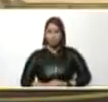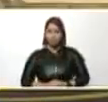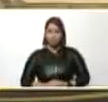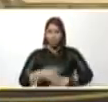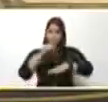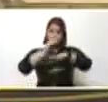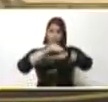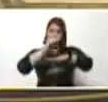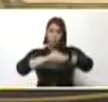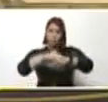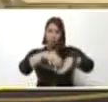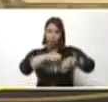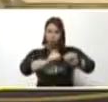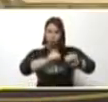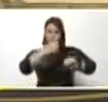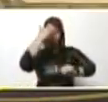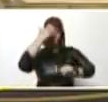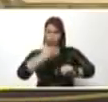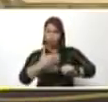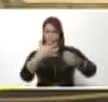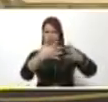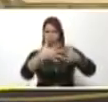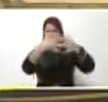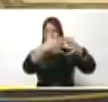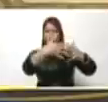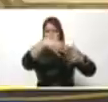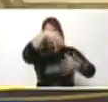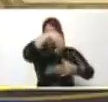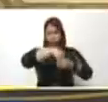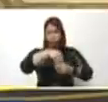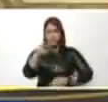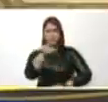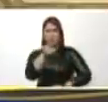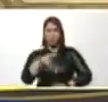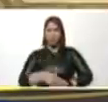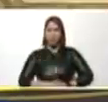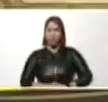solicitar intervención militar gringa en Venezuela, invasiones.